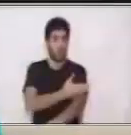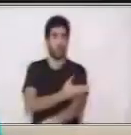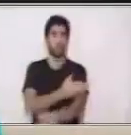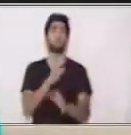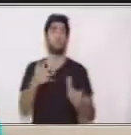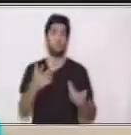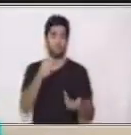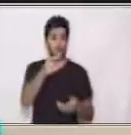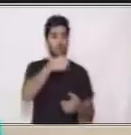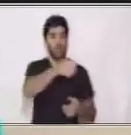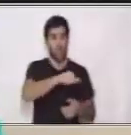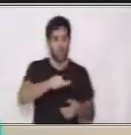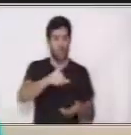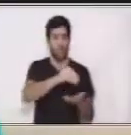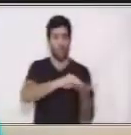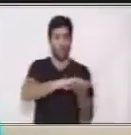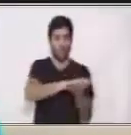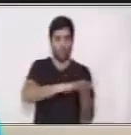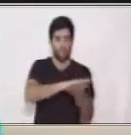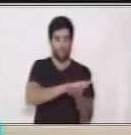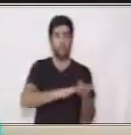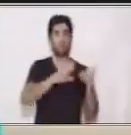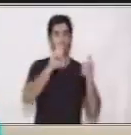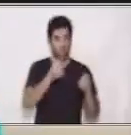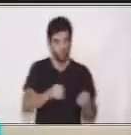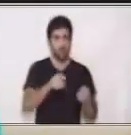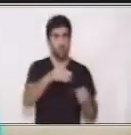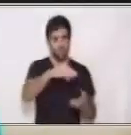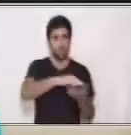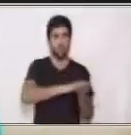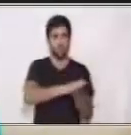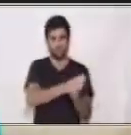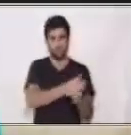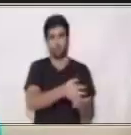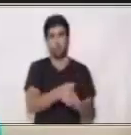debes de lavar tus manos con agua y con jabón o utilizar gel antibacterial.